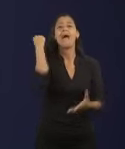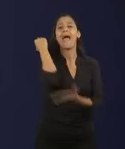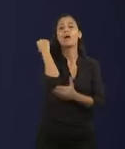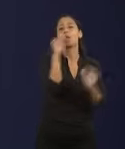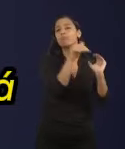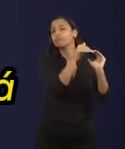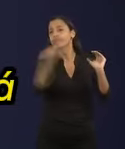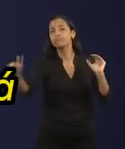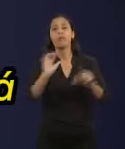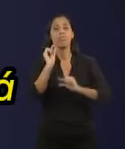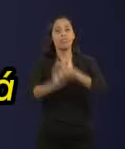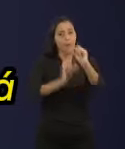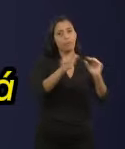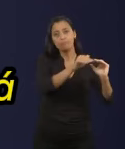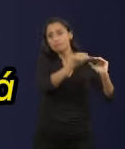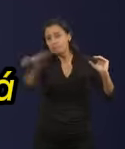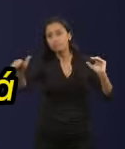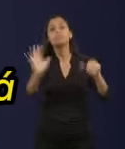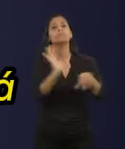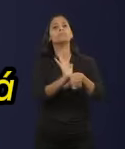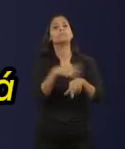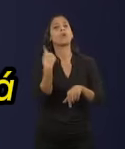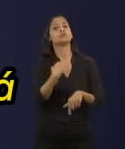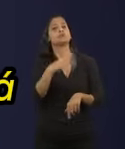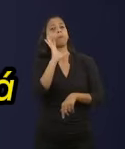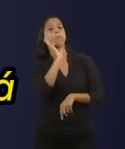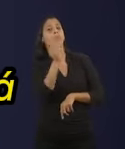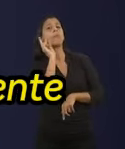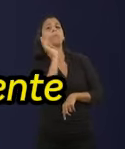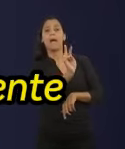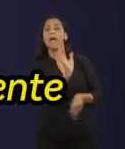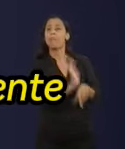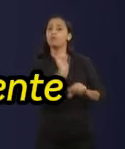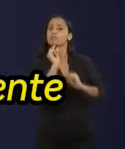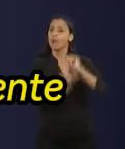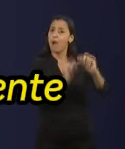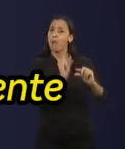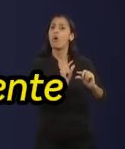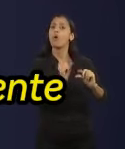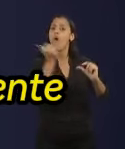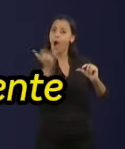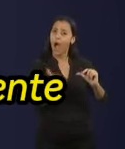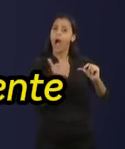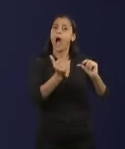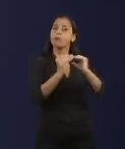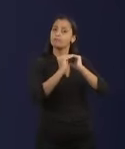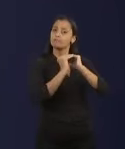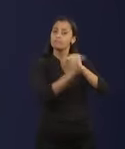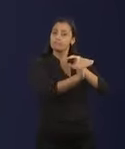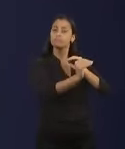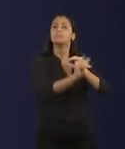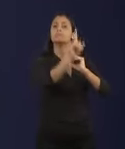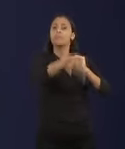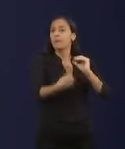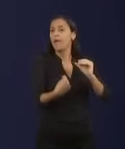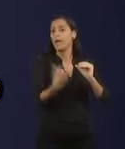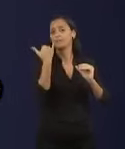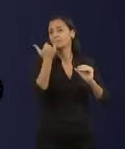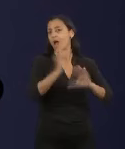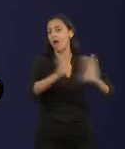entendemos que es que se está tan se está nos estamos encaminando seriamente hacia la estabilidad